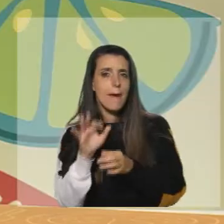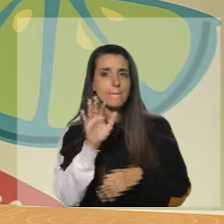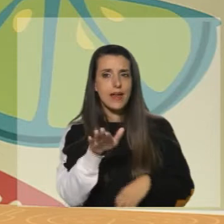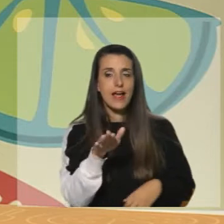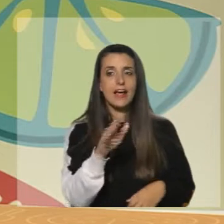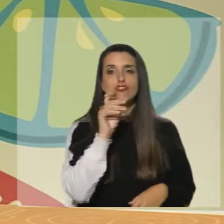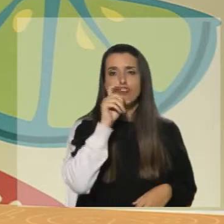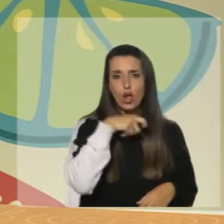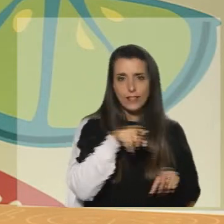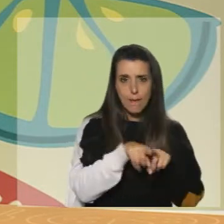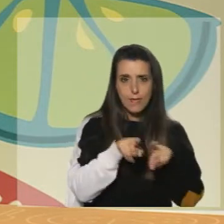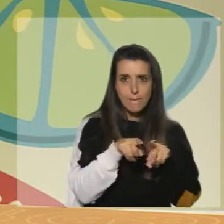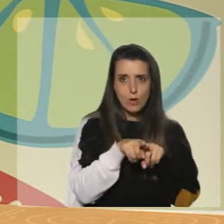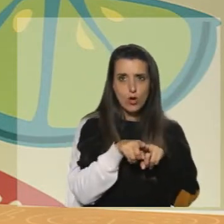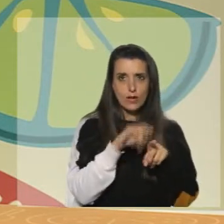es el mismo que utilizamos para